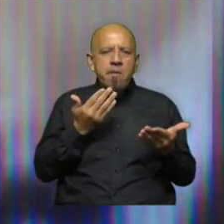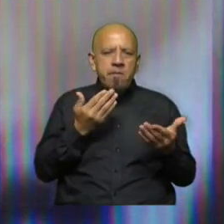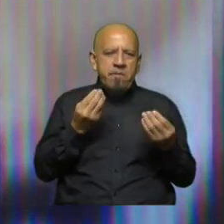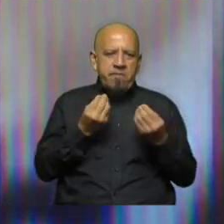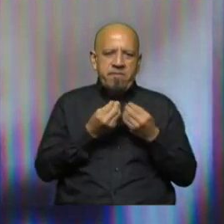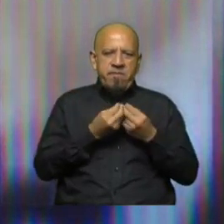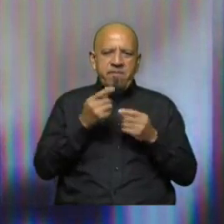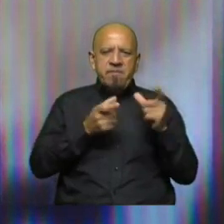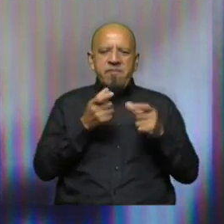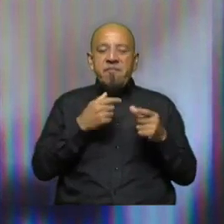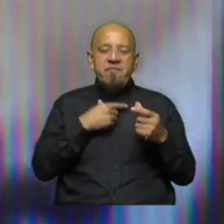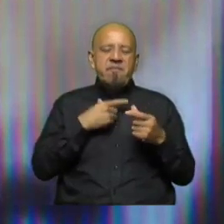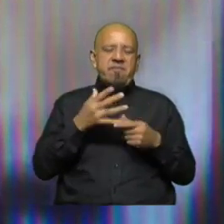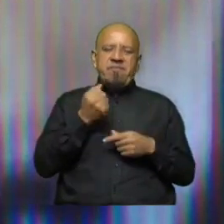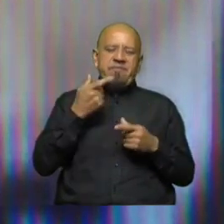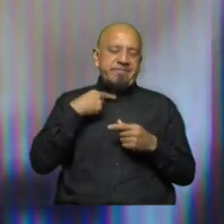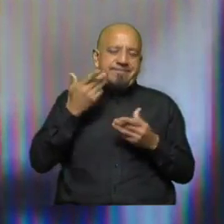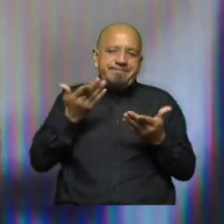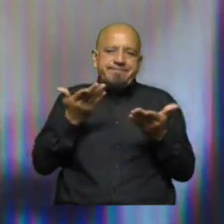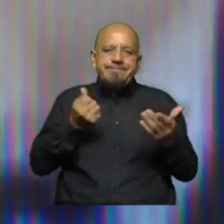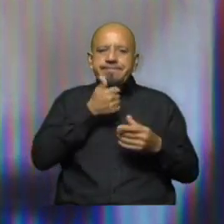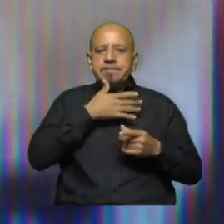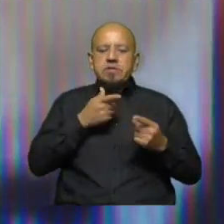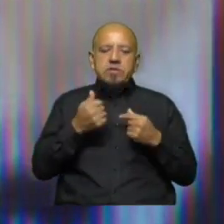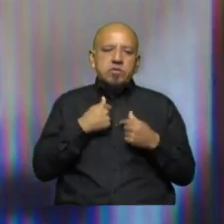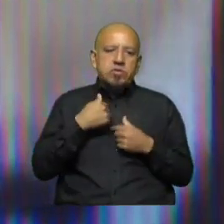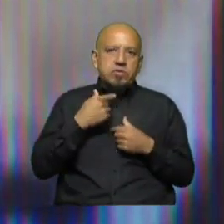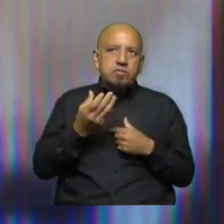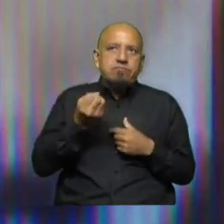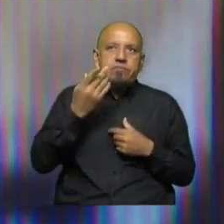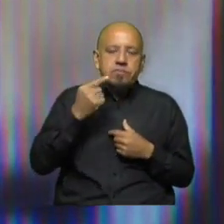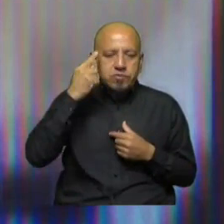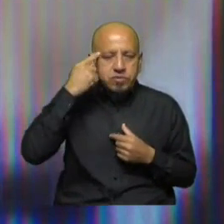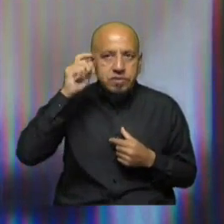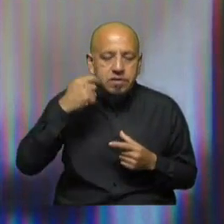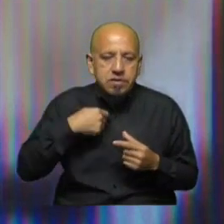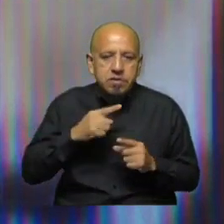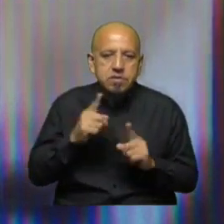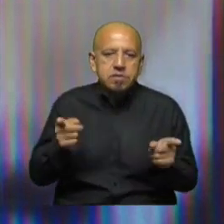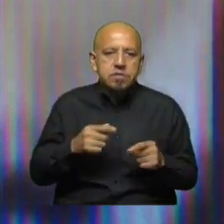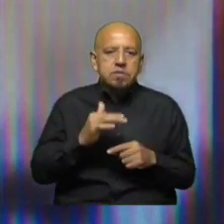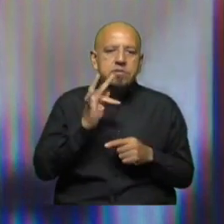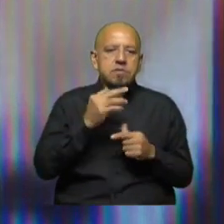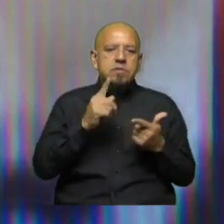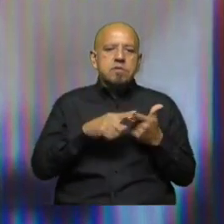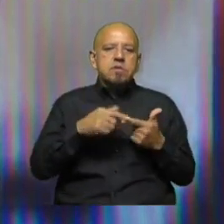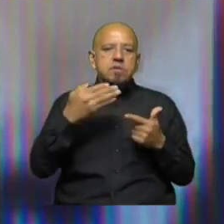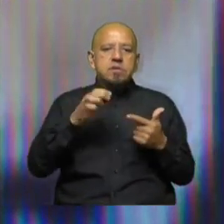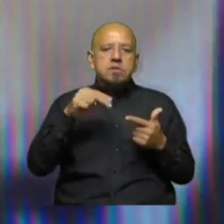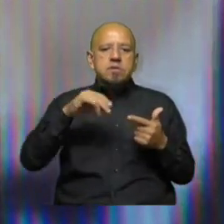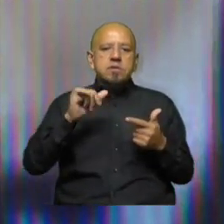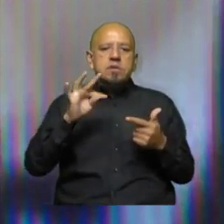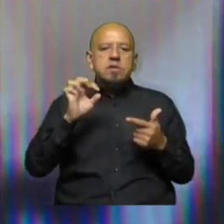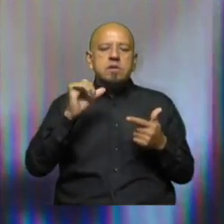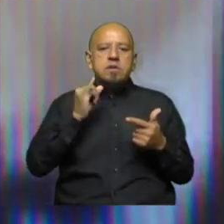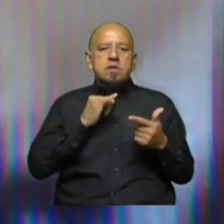ha tratado, no las descubrimos nosotros claramente ninguna de las historias que contamos ahí, ni la de Floriel García, ni la de Benítez, ni la de